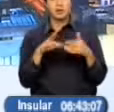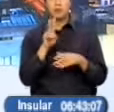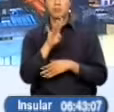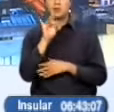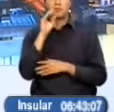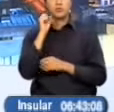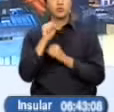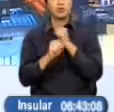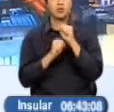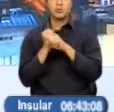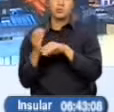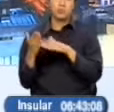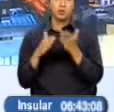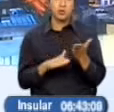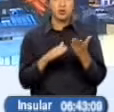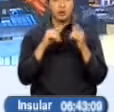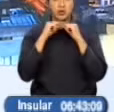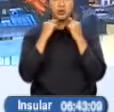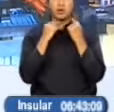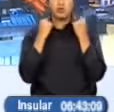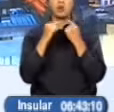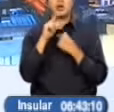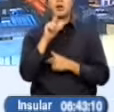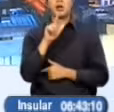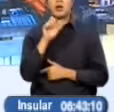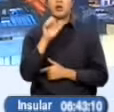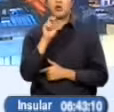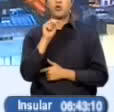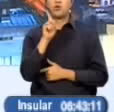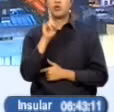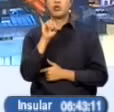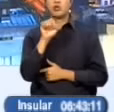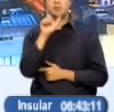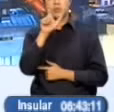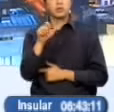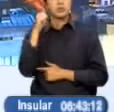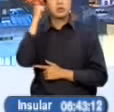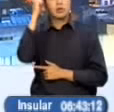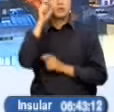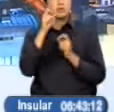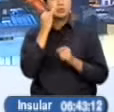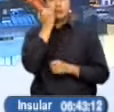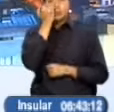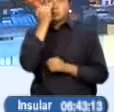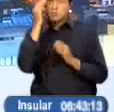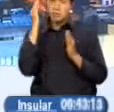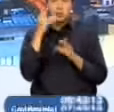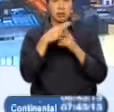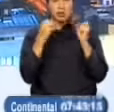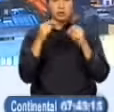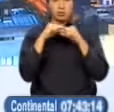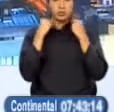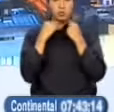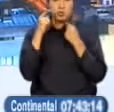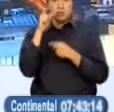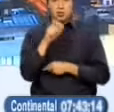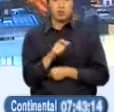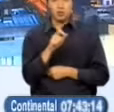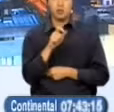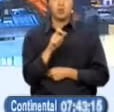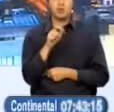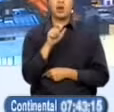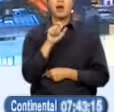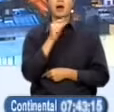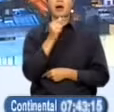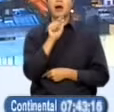28 años de la muerte de monseñor leonidas proaño férreo defensor de los derechos de los indígenas el ex sacerdote anastasio gallegos fue una de